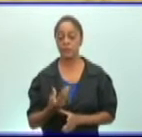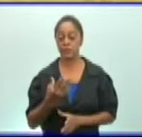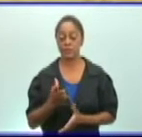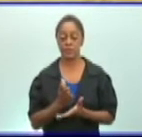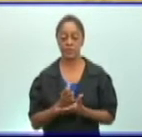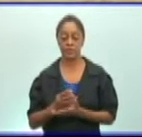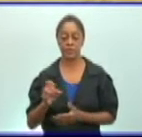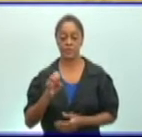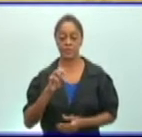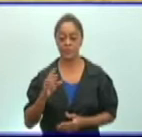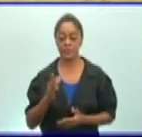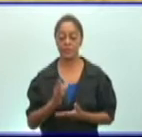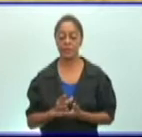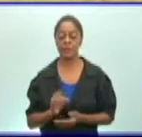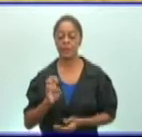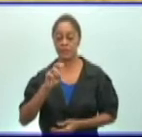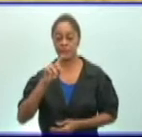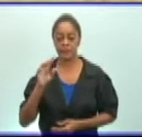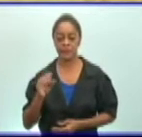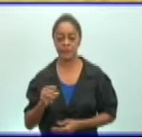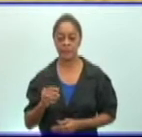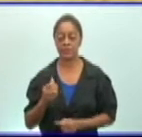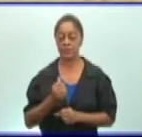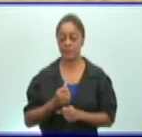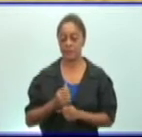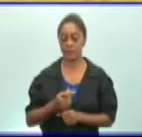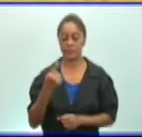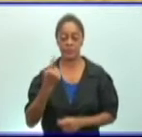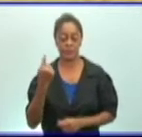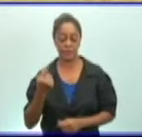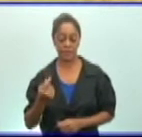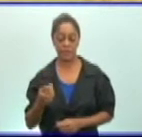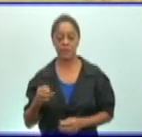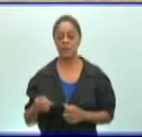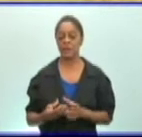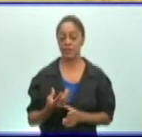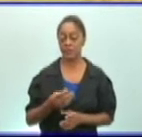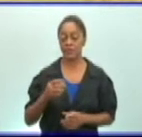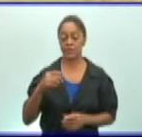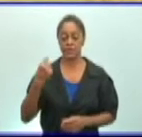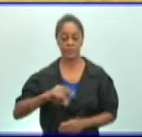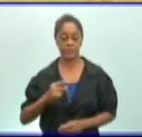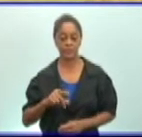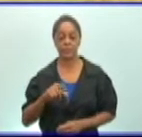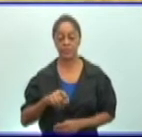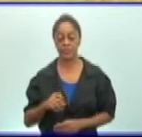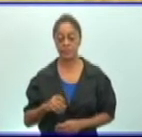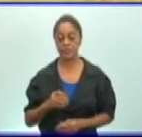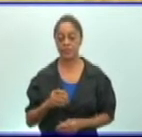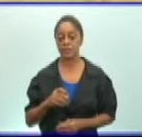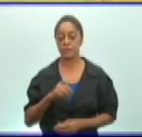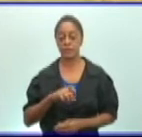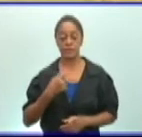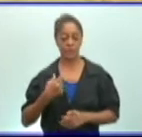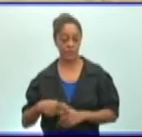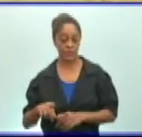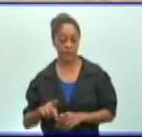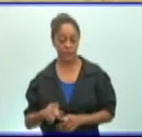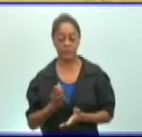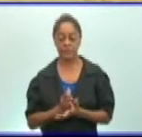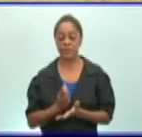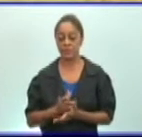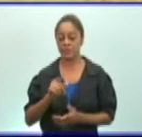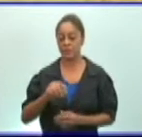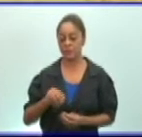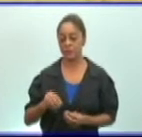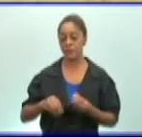Estado en Grecia, el trabajo individual, las fuentes de esclavitud. Sí, muchachos, porque en esta próxima clase ustedes van a trabajar la